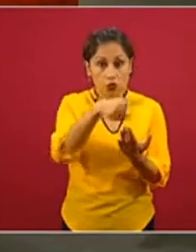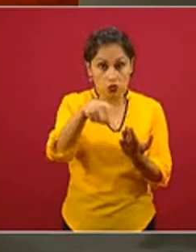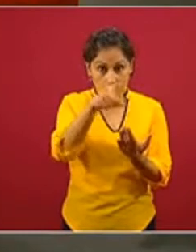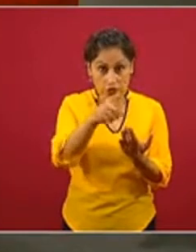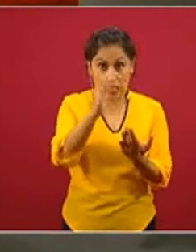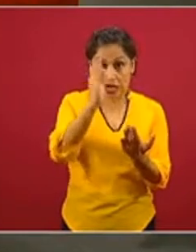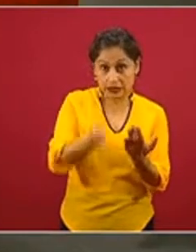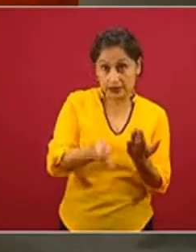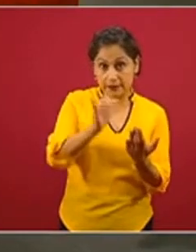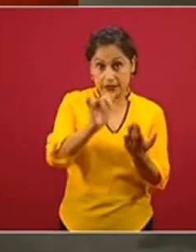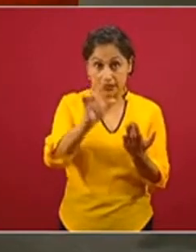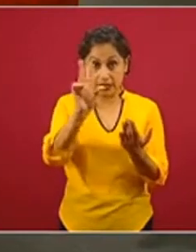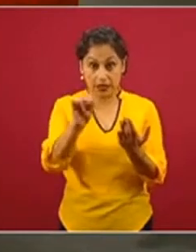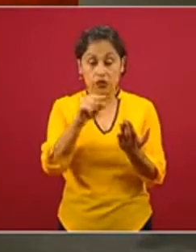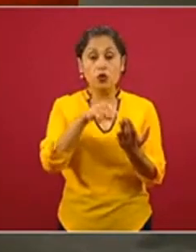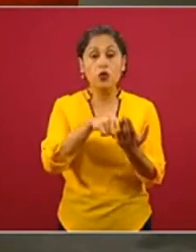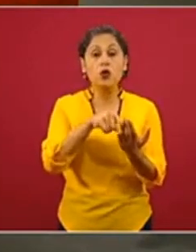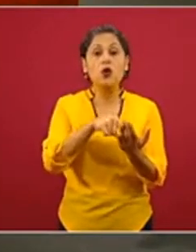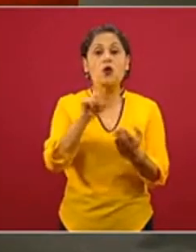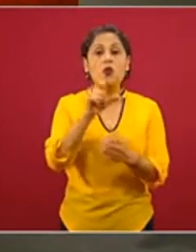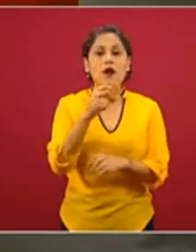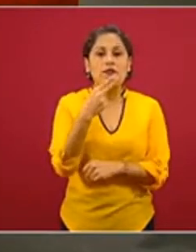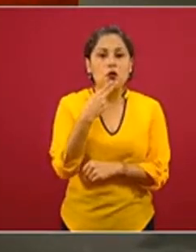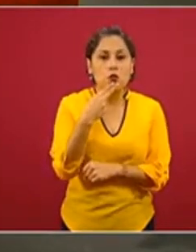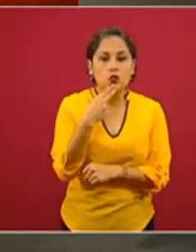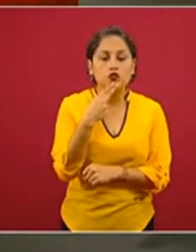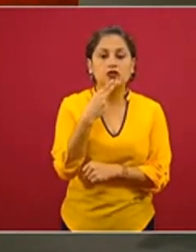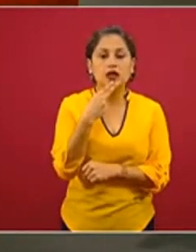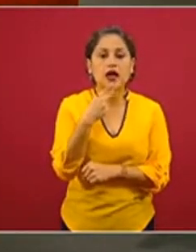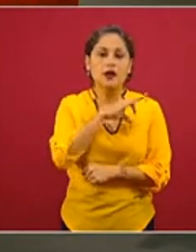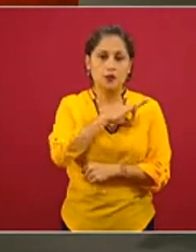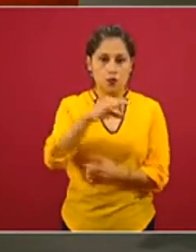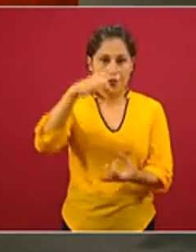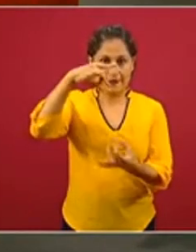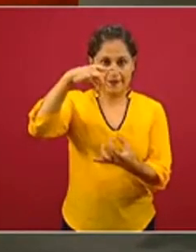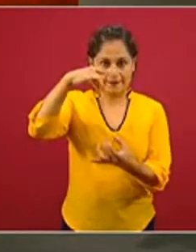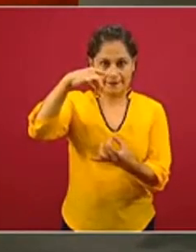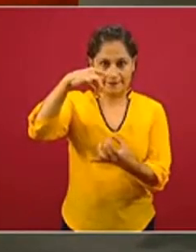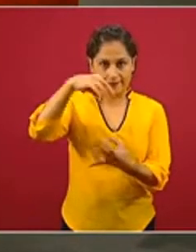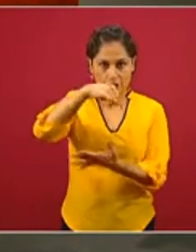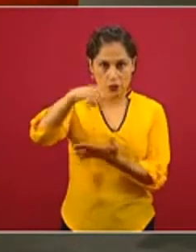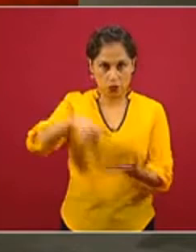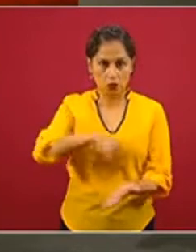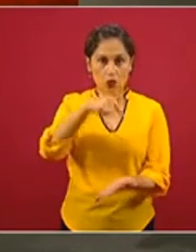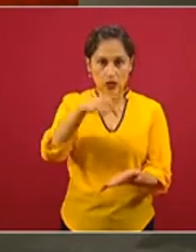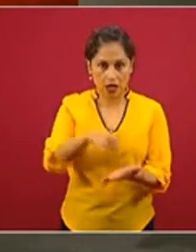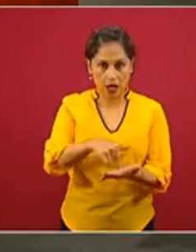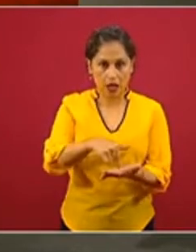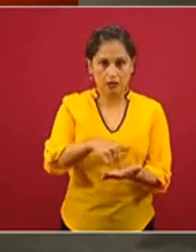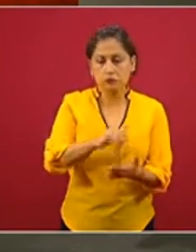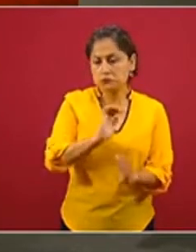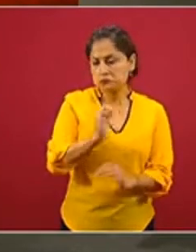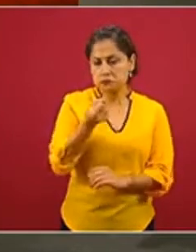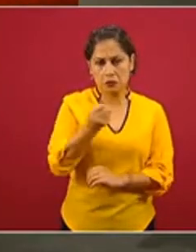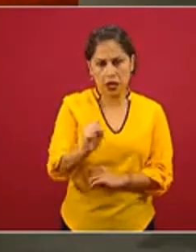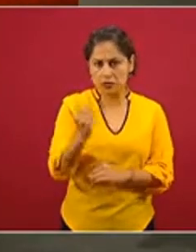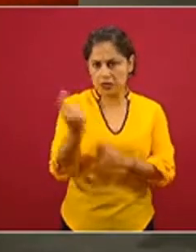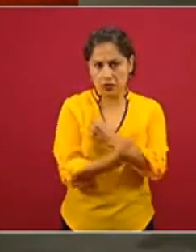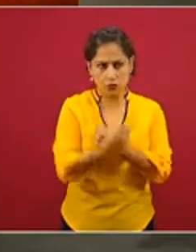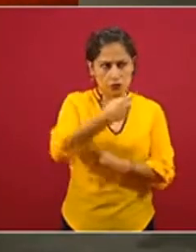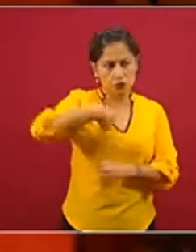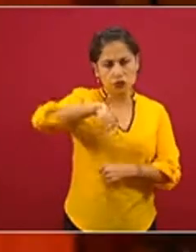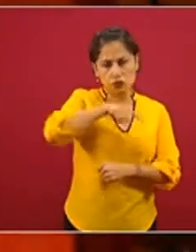y condiciones tanto del sistema operativo como de las aplicaciones para que nos sigan en